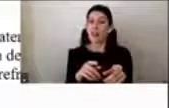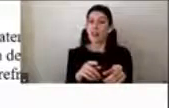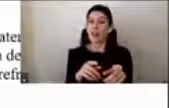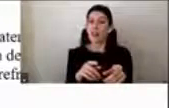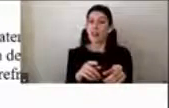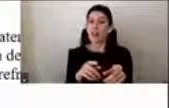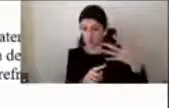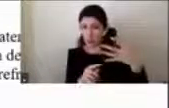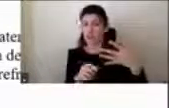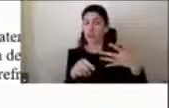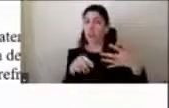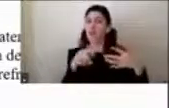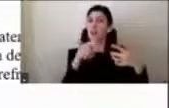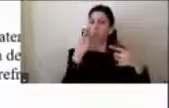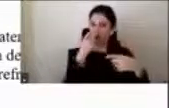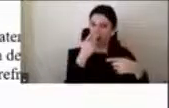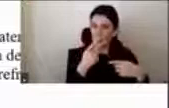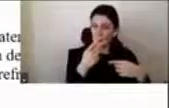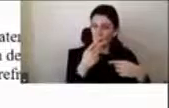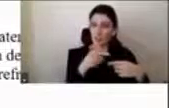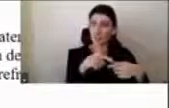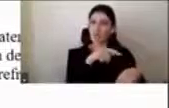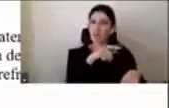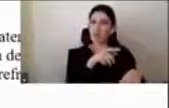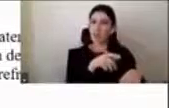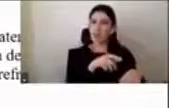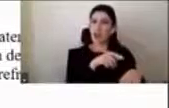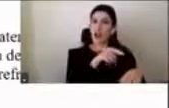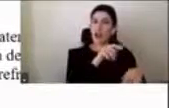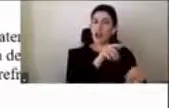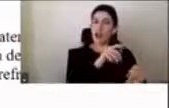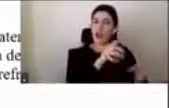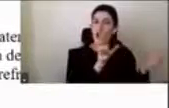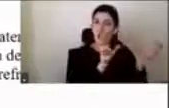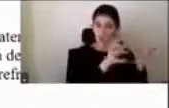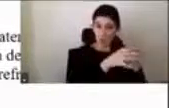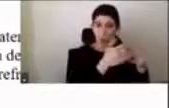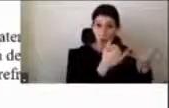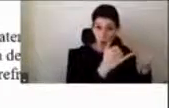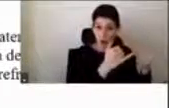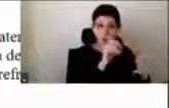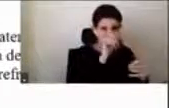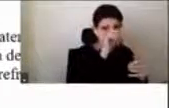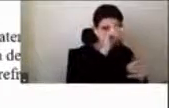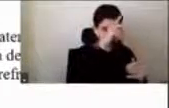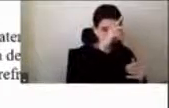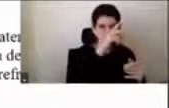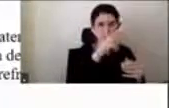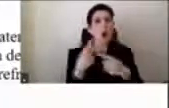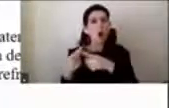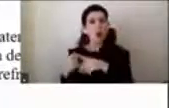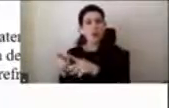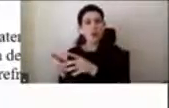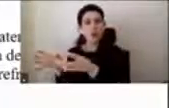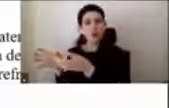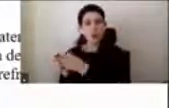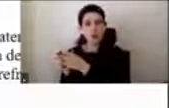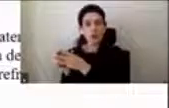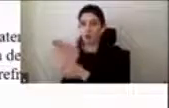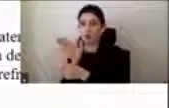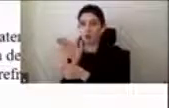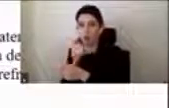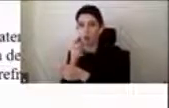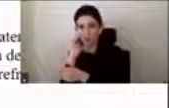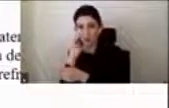usualmente juegan versus aquellas en las cuales el juego no era observado, y aportan un indicador bien interesante que denomina el